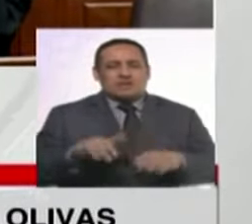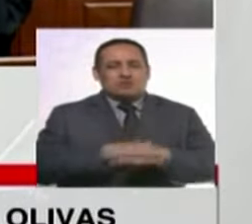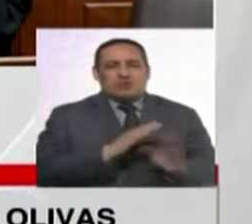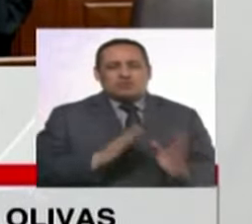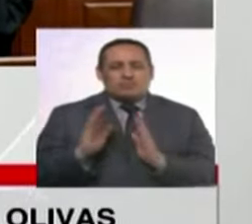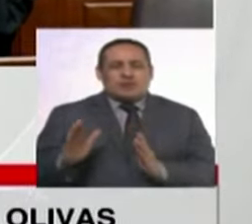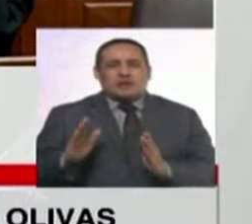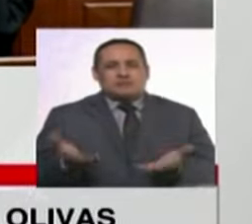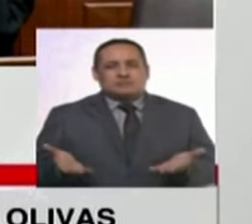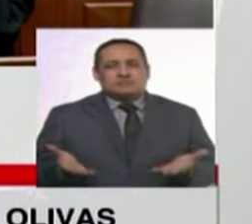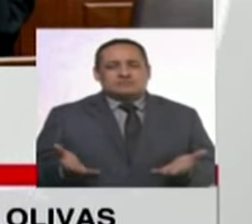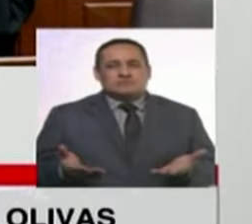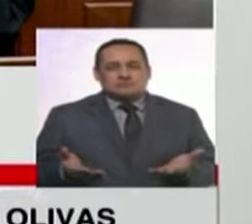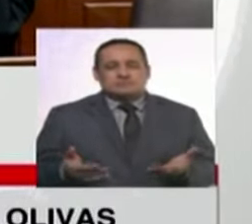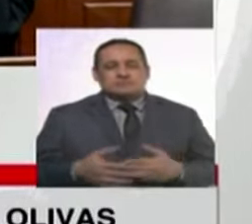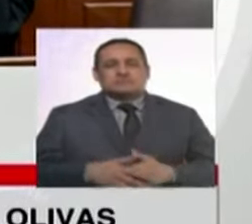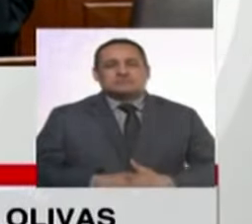plan